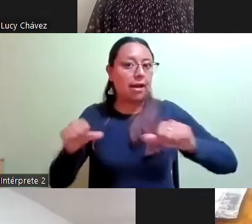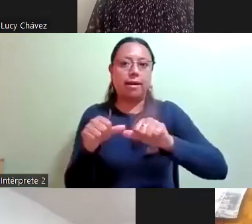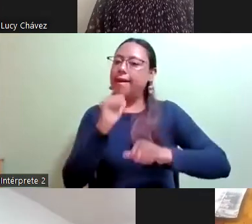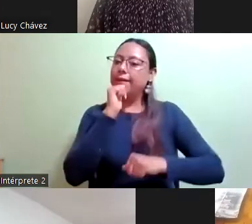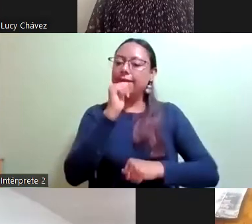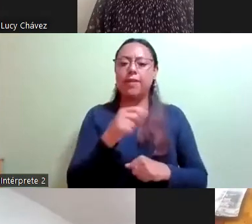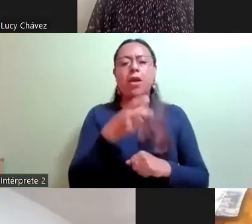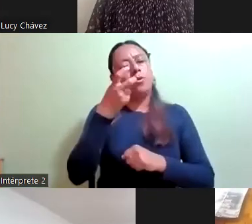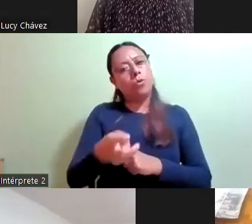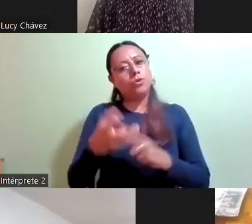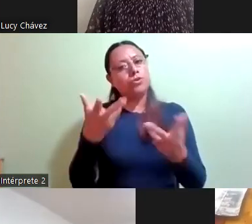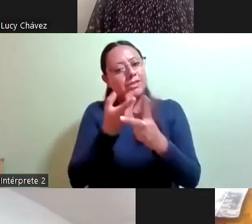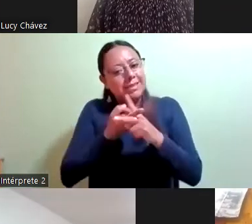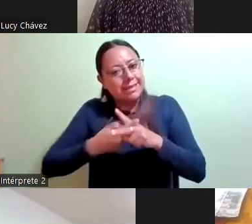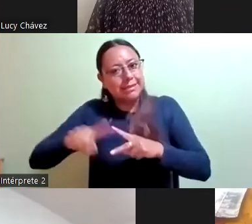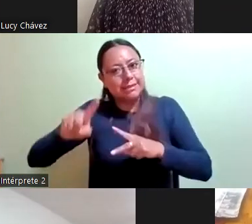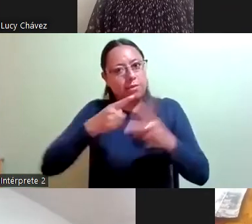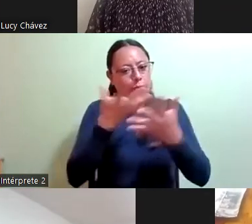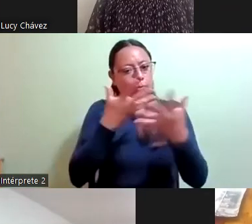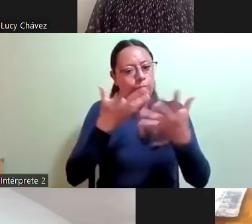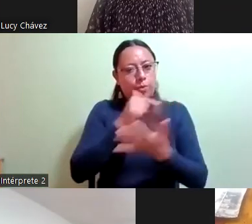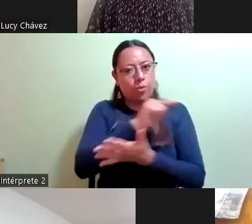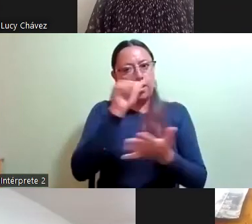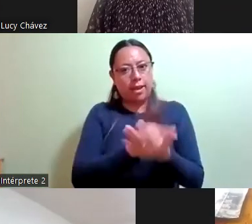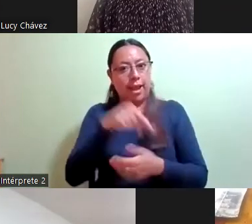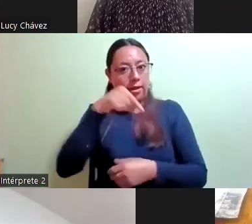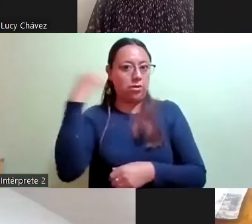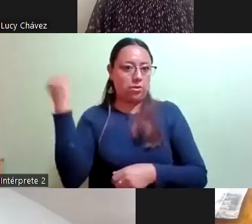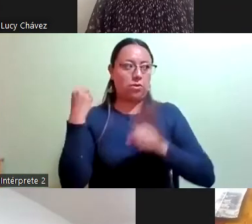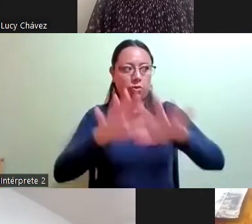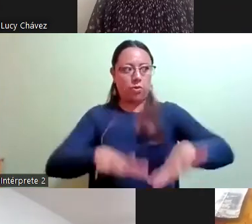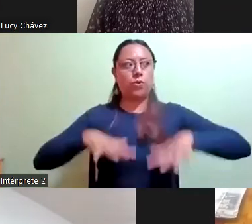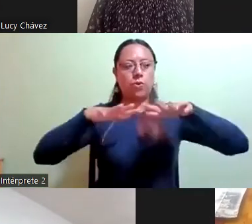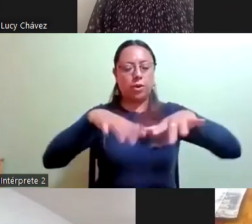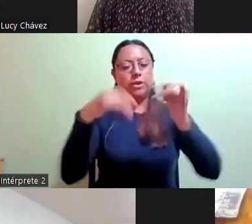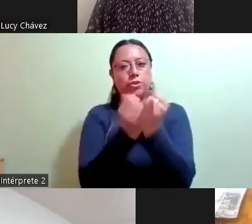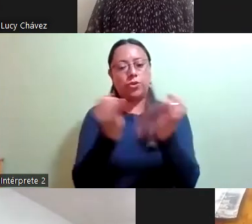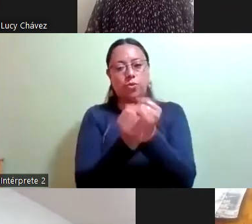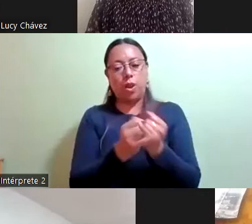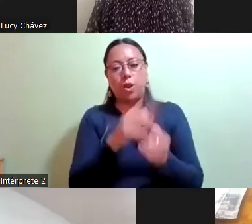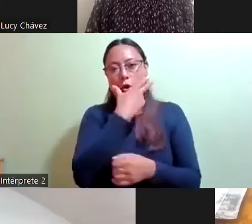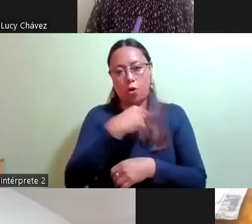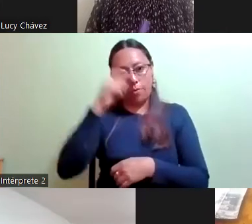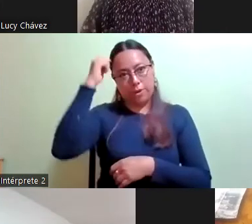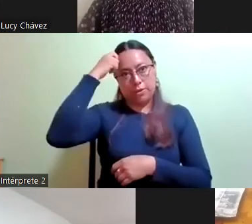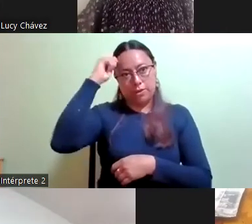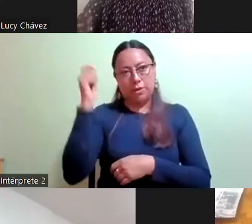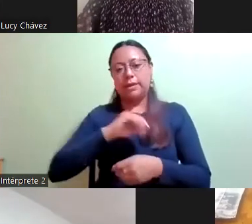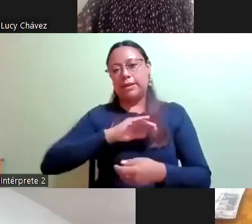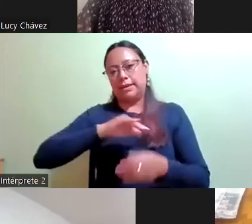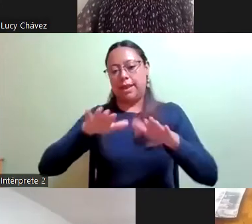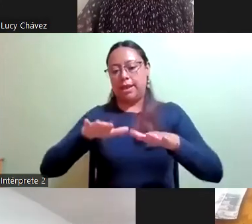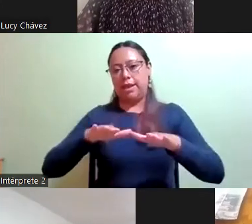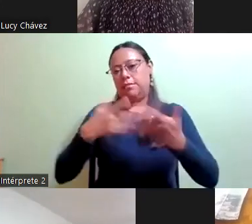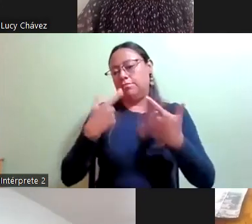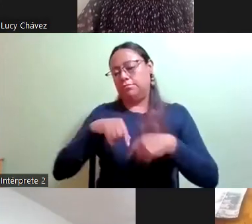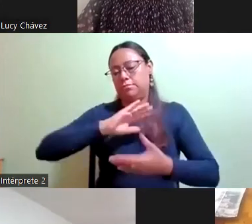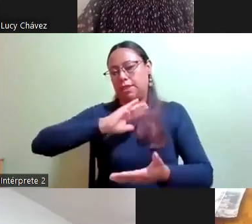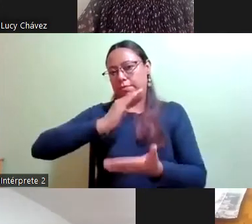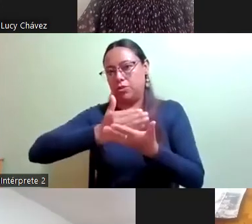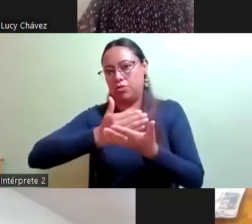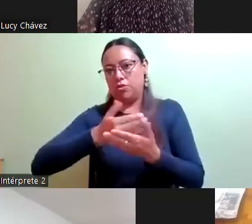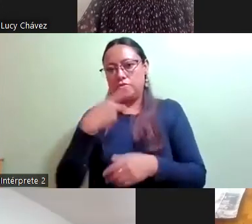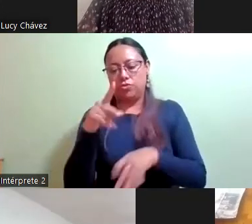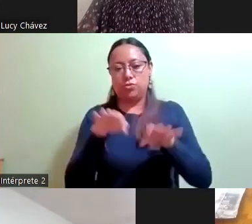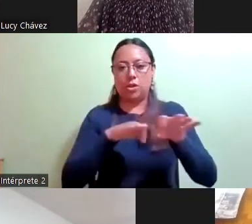iniciaron acciones legales, tanto por parte del Congreso como por parte del servidor público saliente, y eso motivó a que no